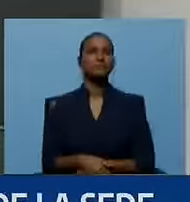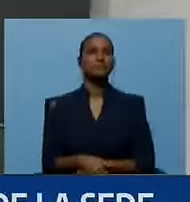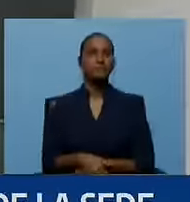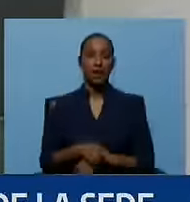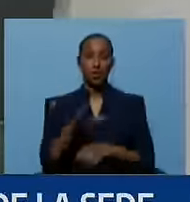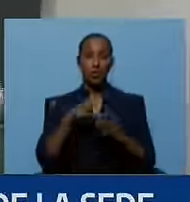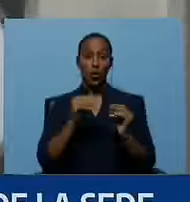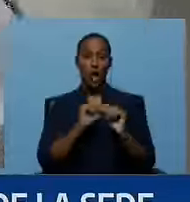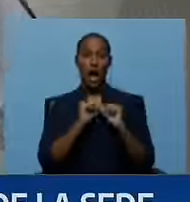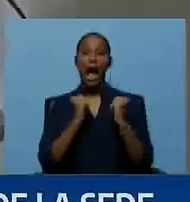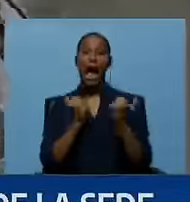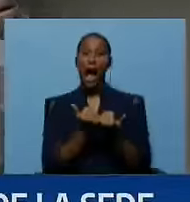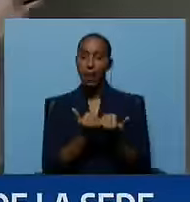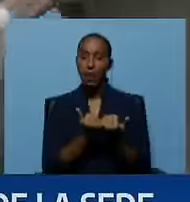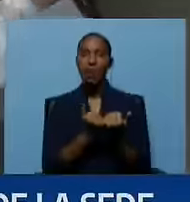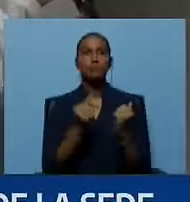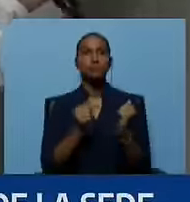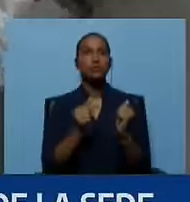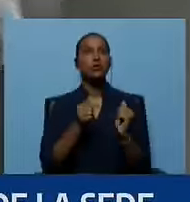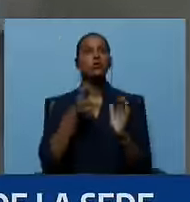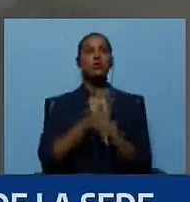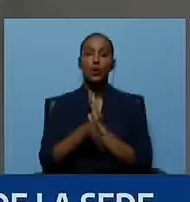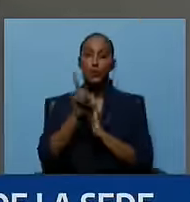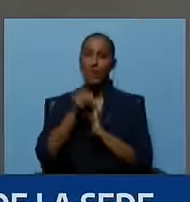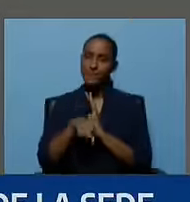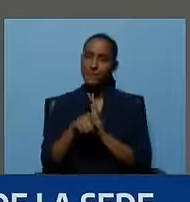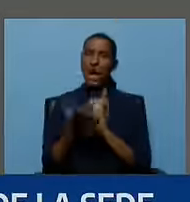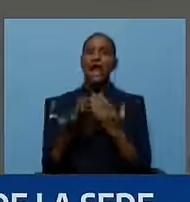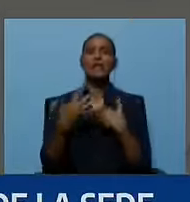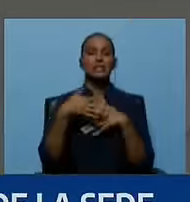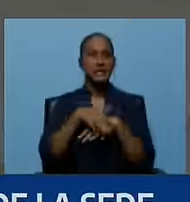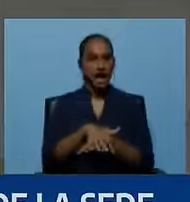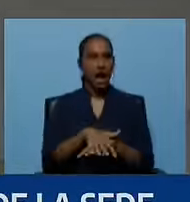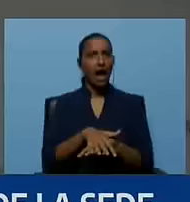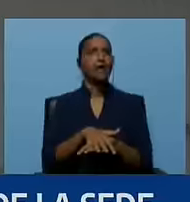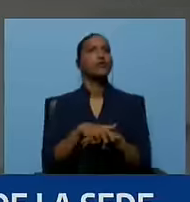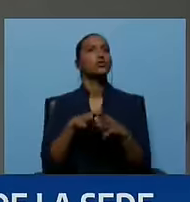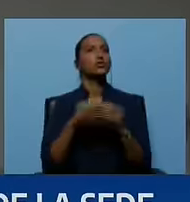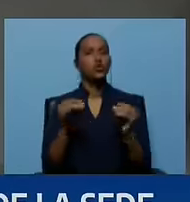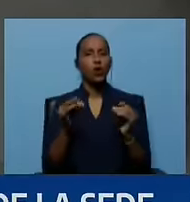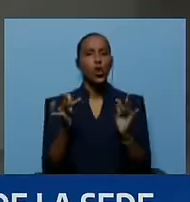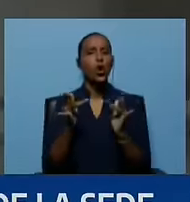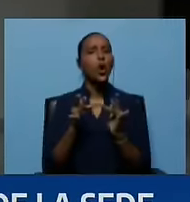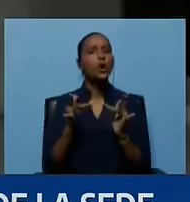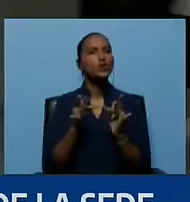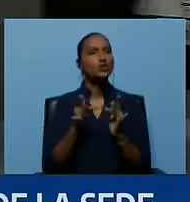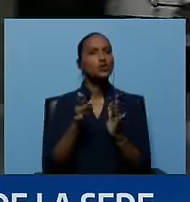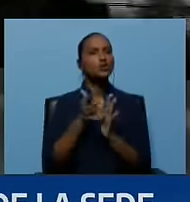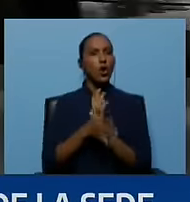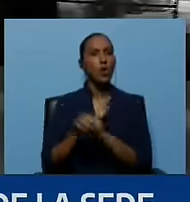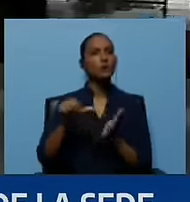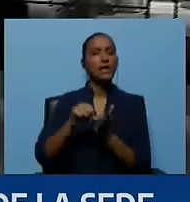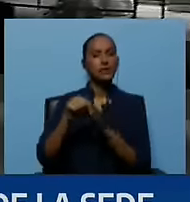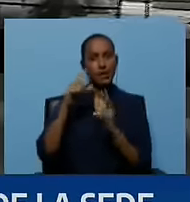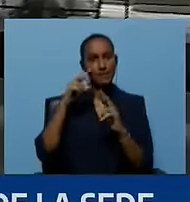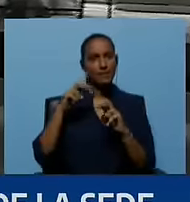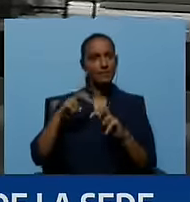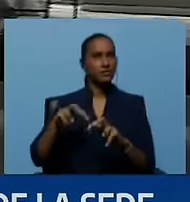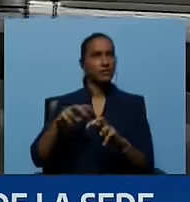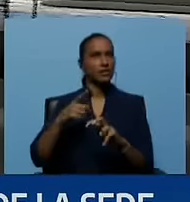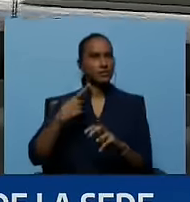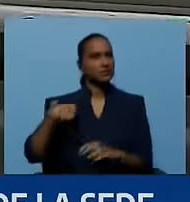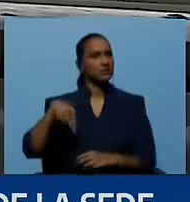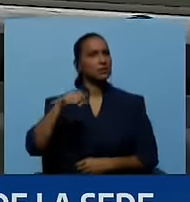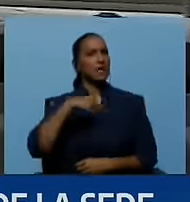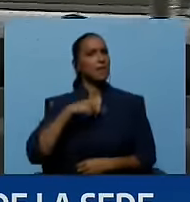está dispuesta para que sean aulas integradas, telemáticas, interconectadas con los centros de investigación. Aquí veo que estamos entrando a la